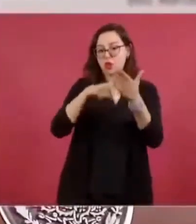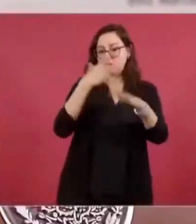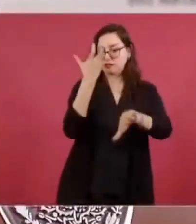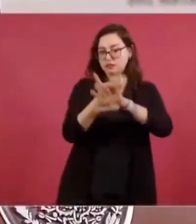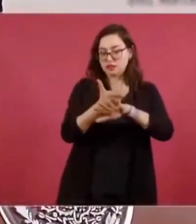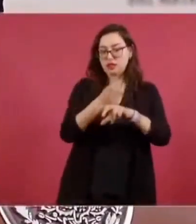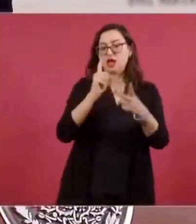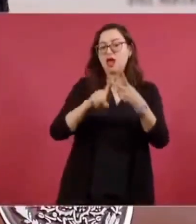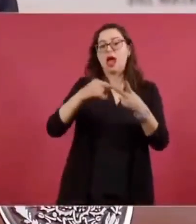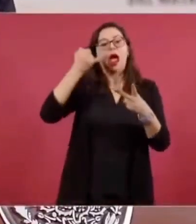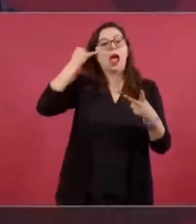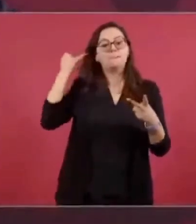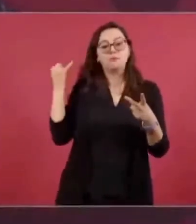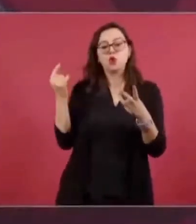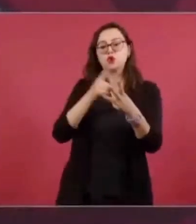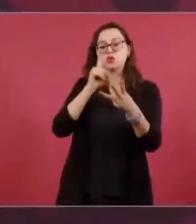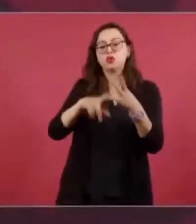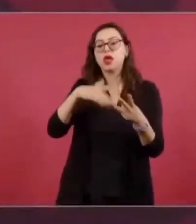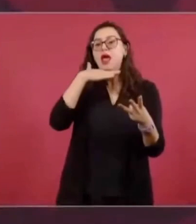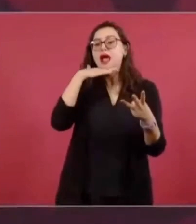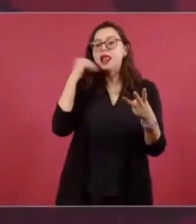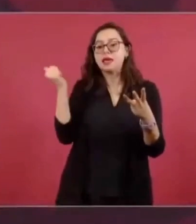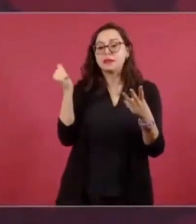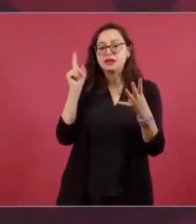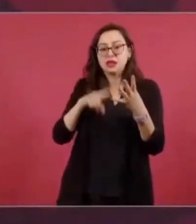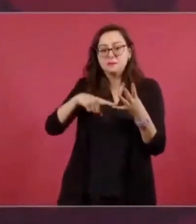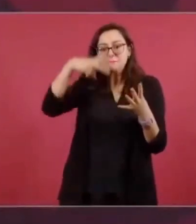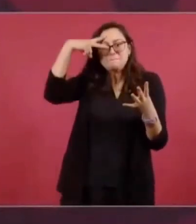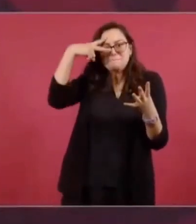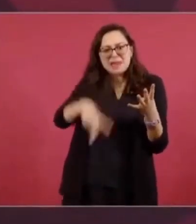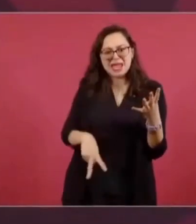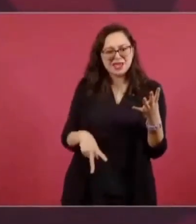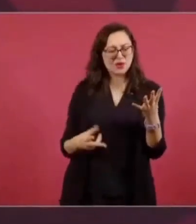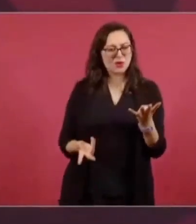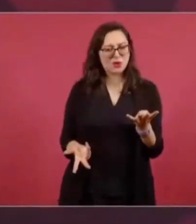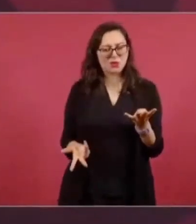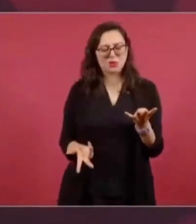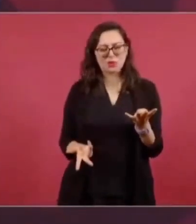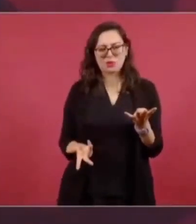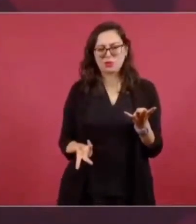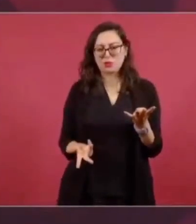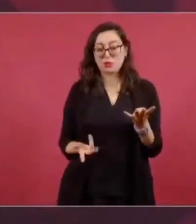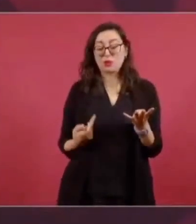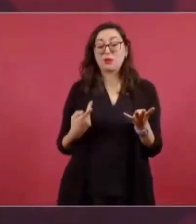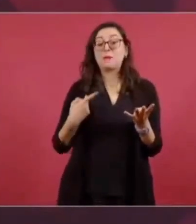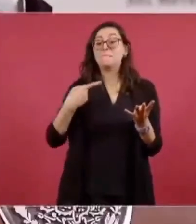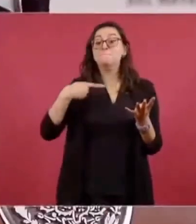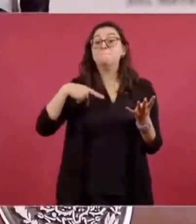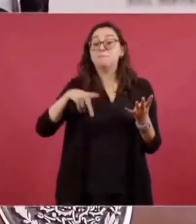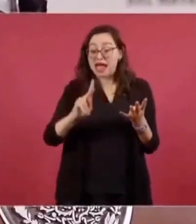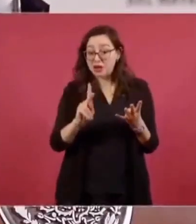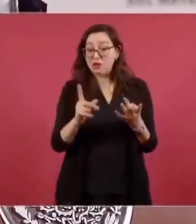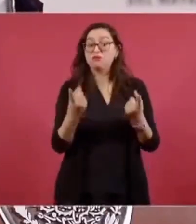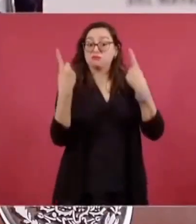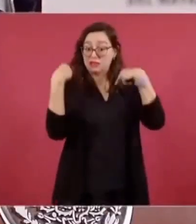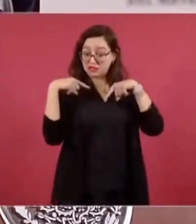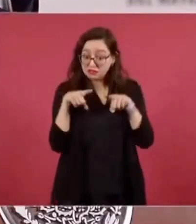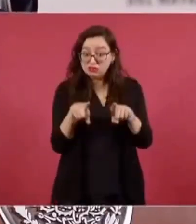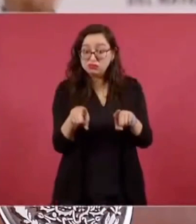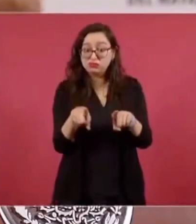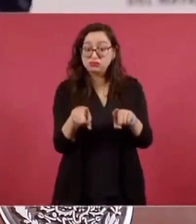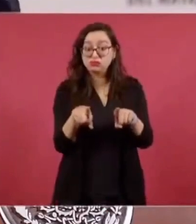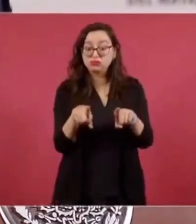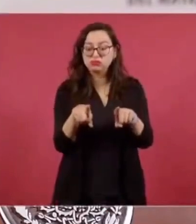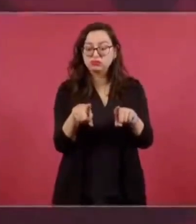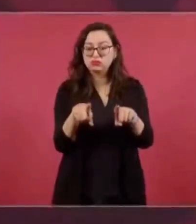Japón, tercero Alemania, cuarto México. Pero al mismo tiempo